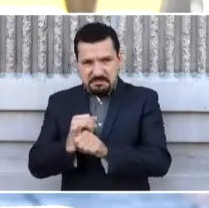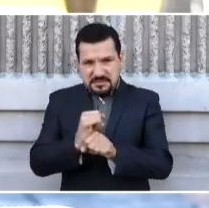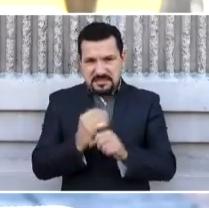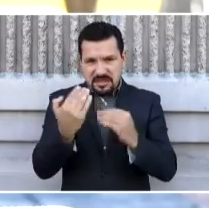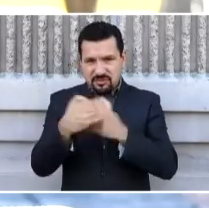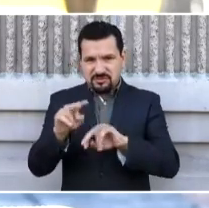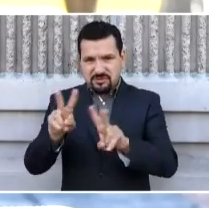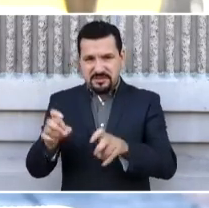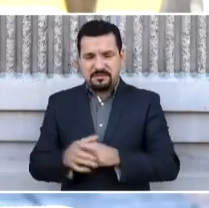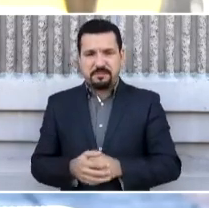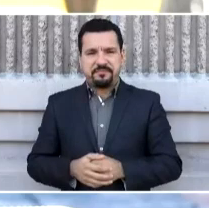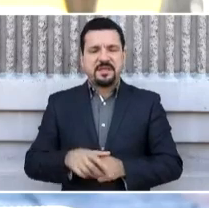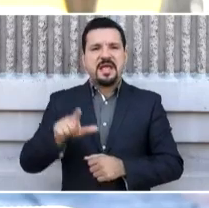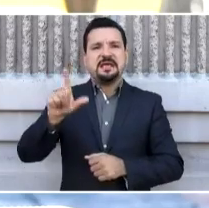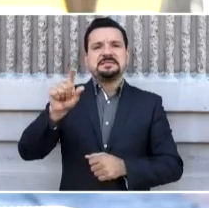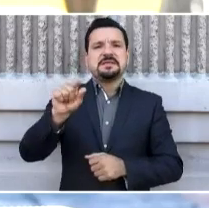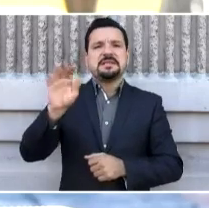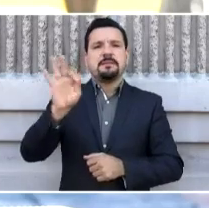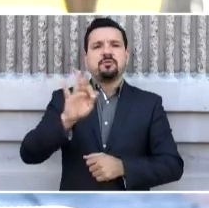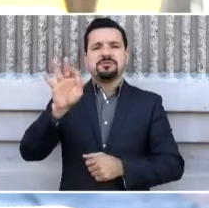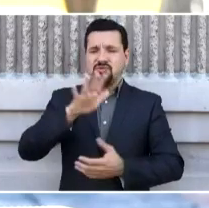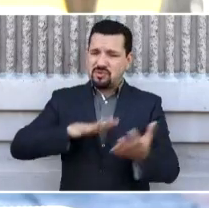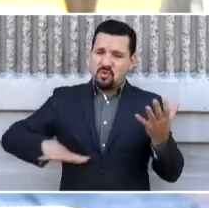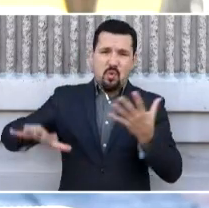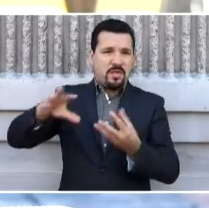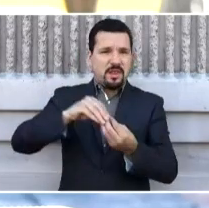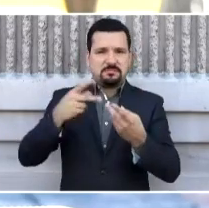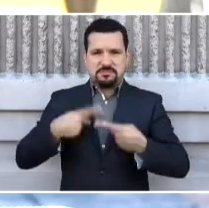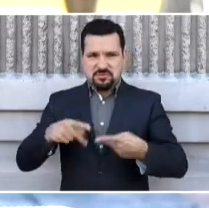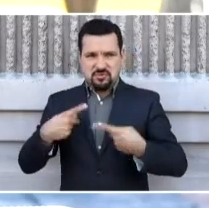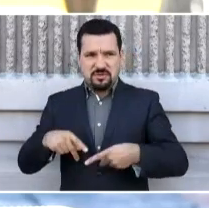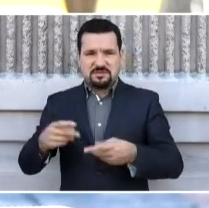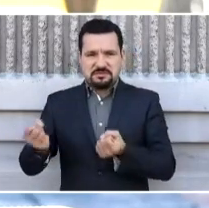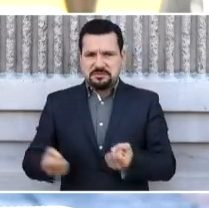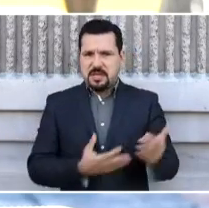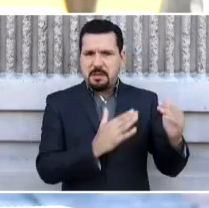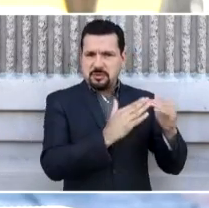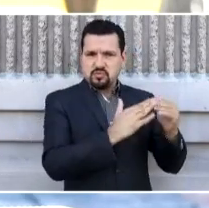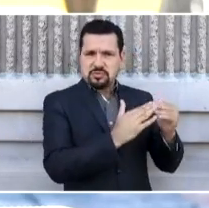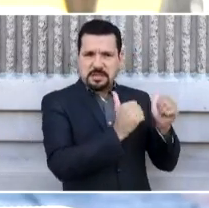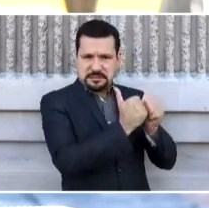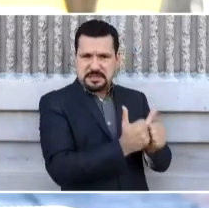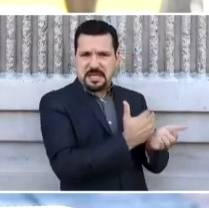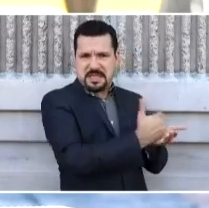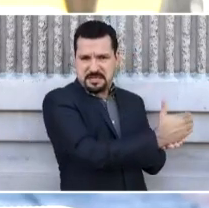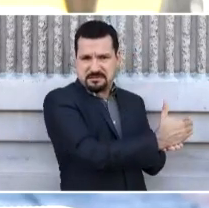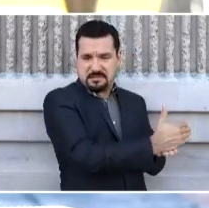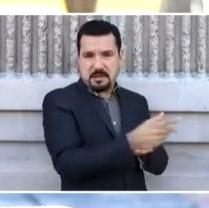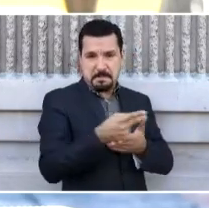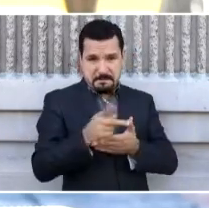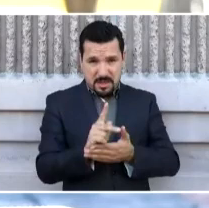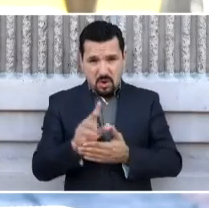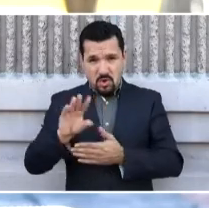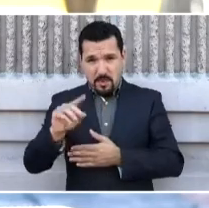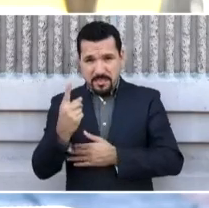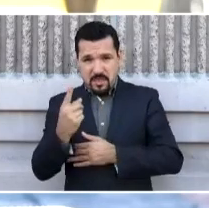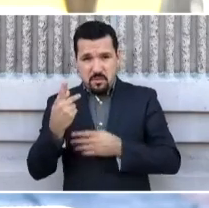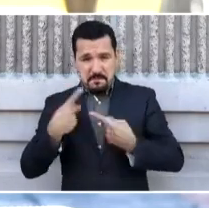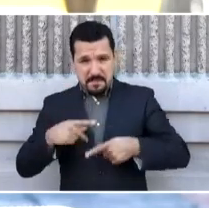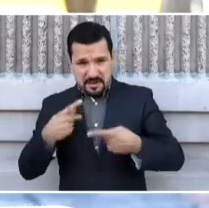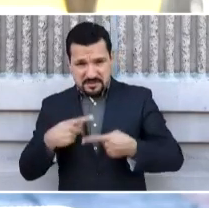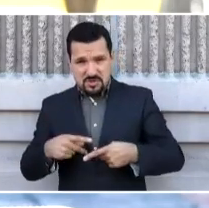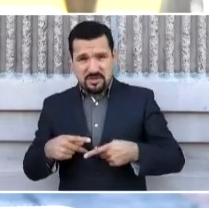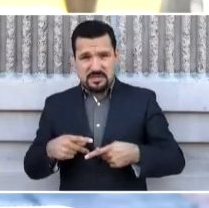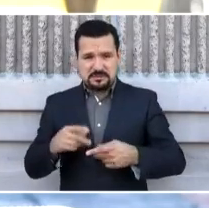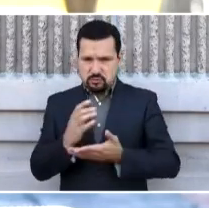70% de todos los casos se han manejado en casa. Tenemos ya 91 personas, pacientes que se